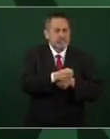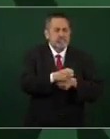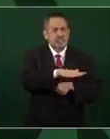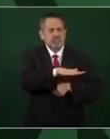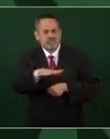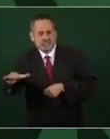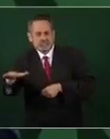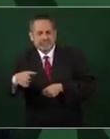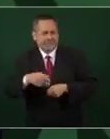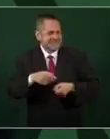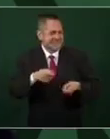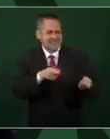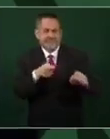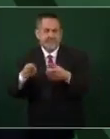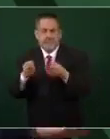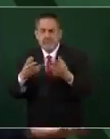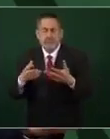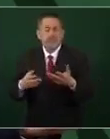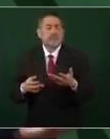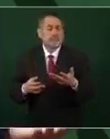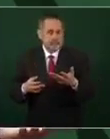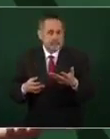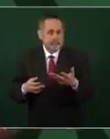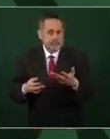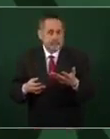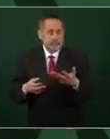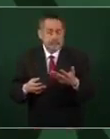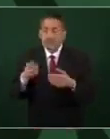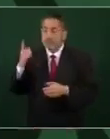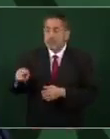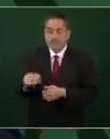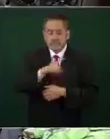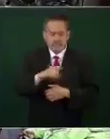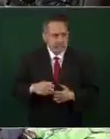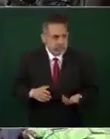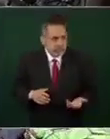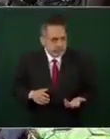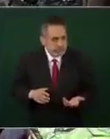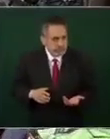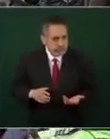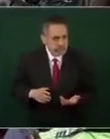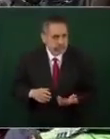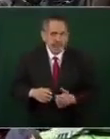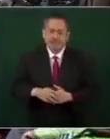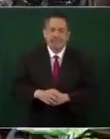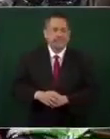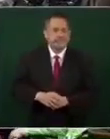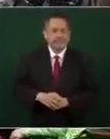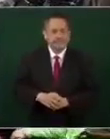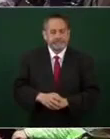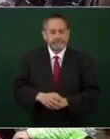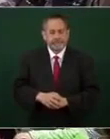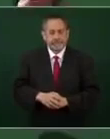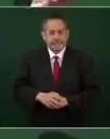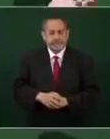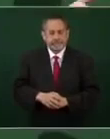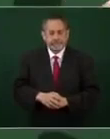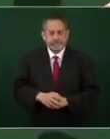Y es muy sencillo de